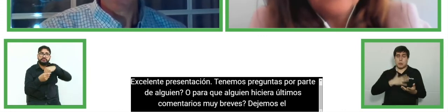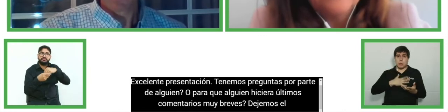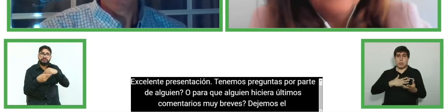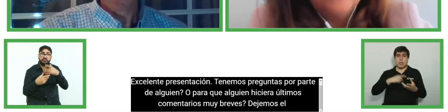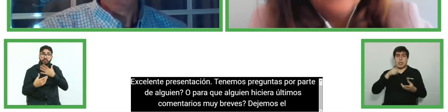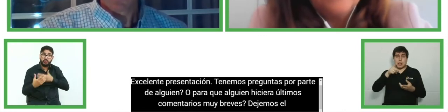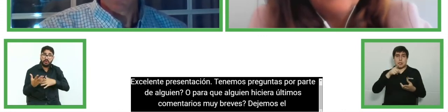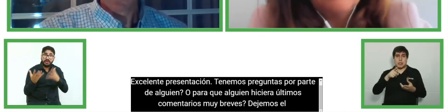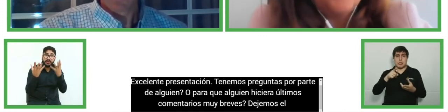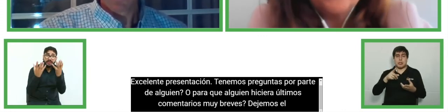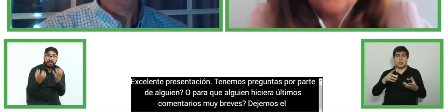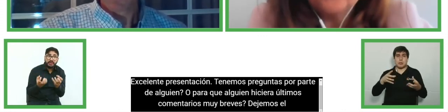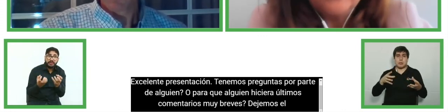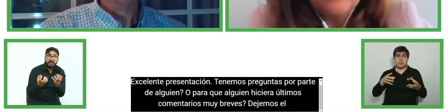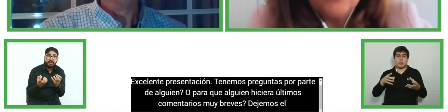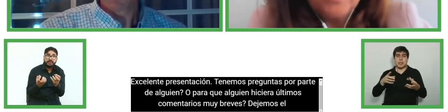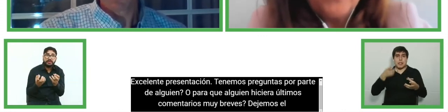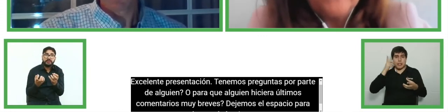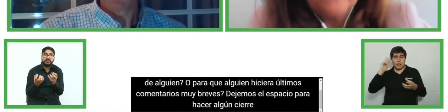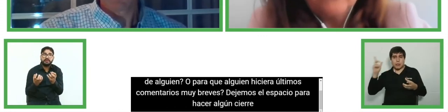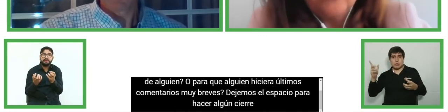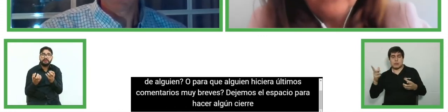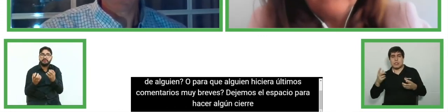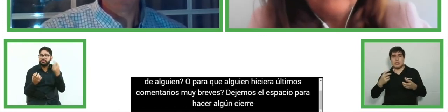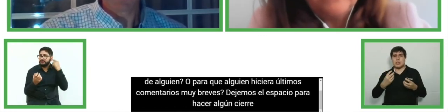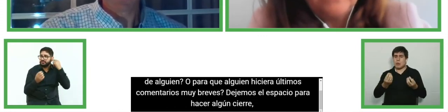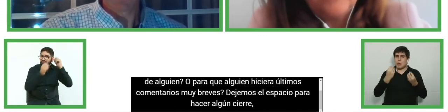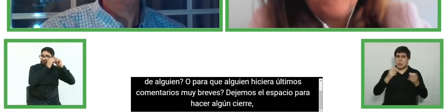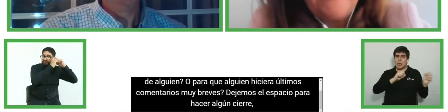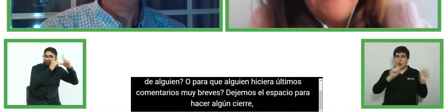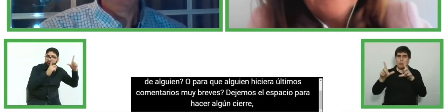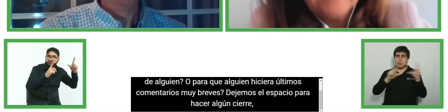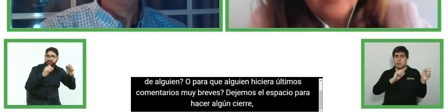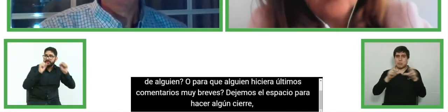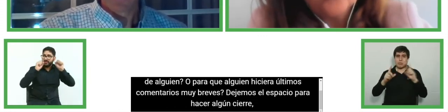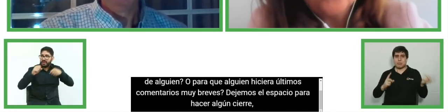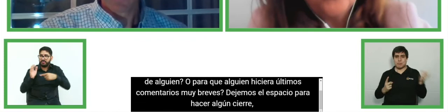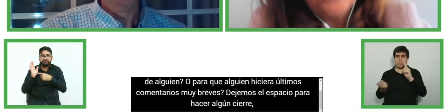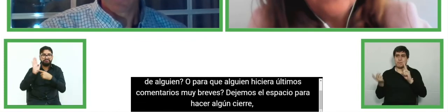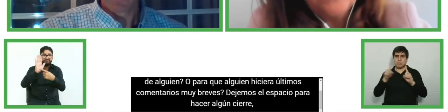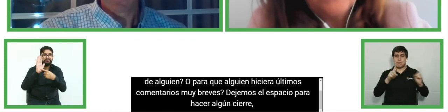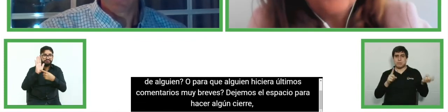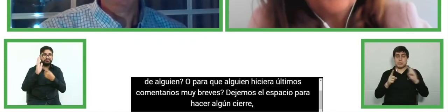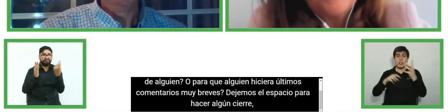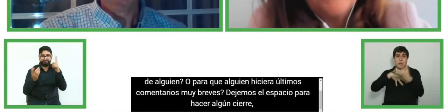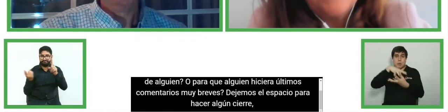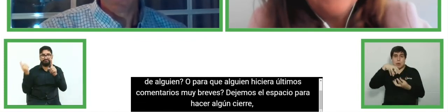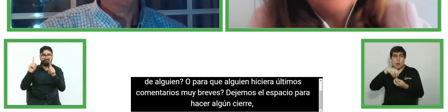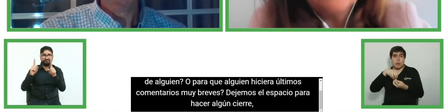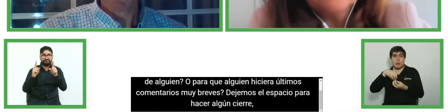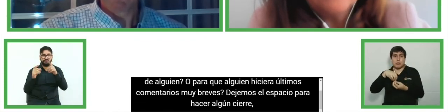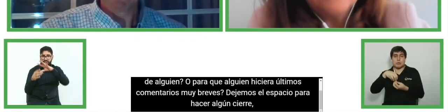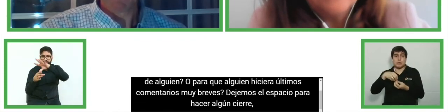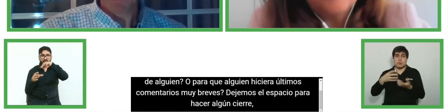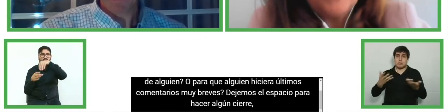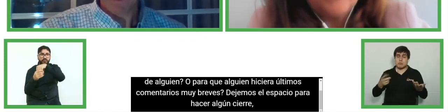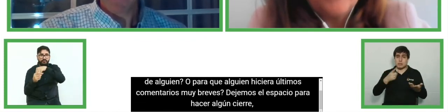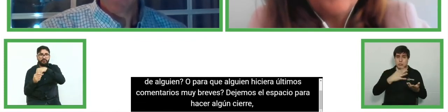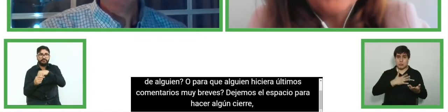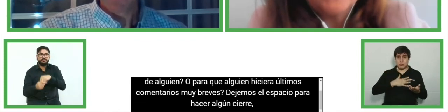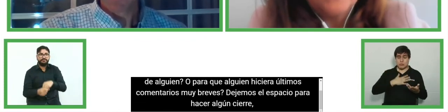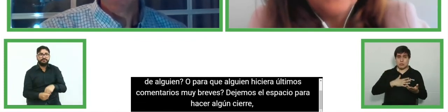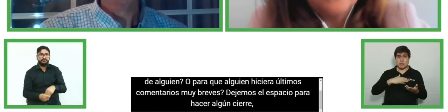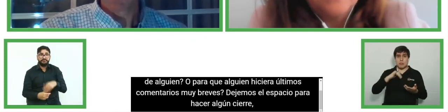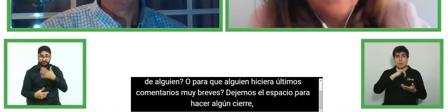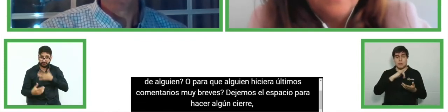gustaría, después de escuchar tan buenas presentaciones, sacar conclusiones de estas, para